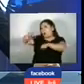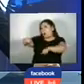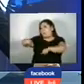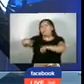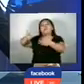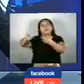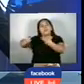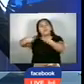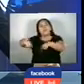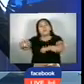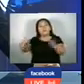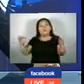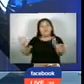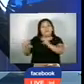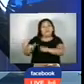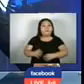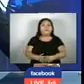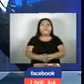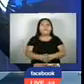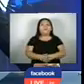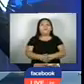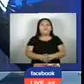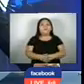ya sostienen reuniones, asegura.